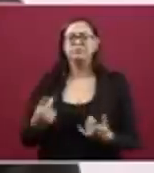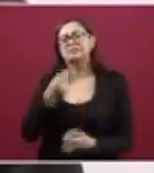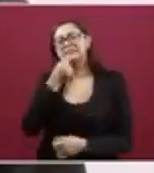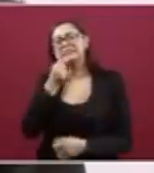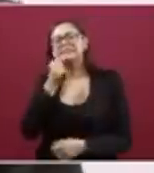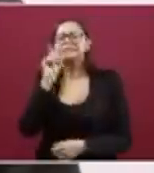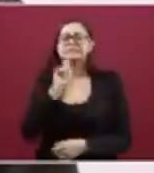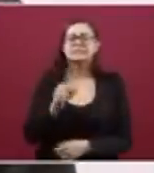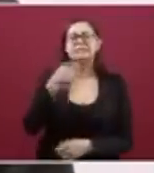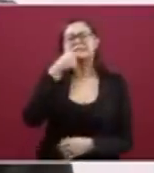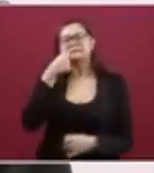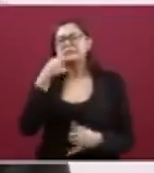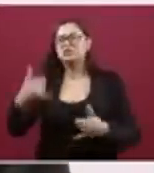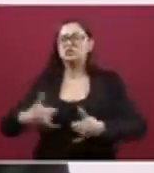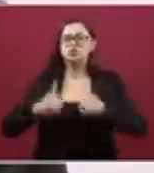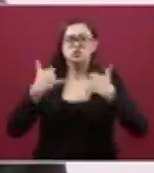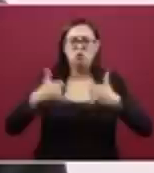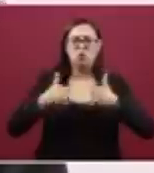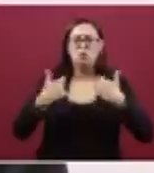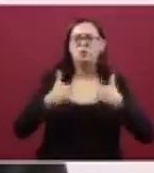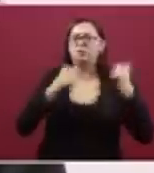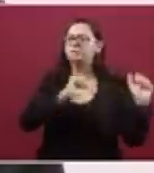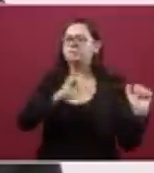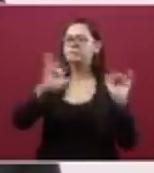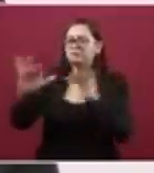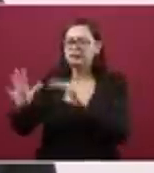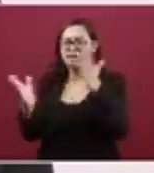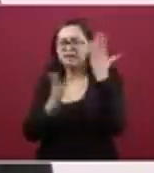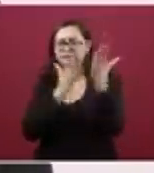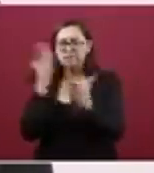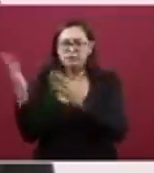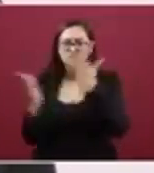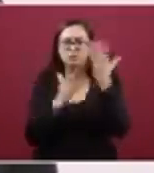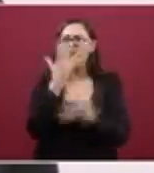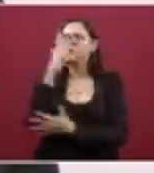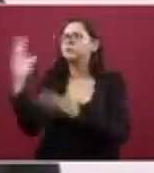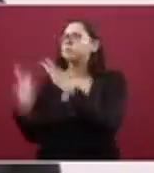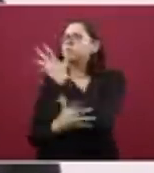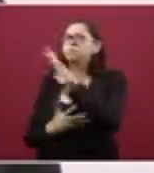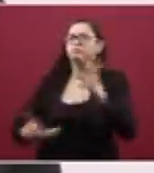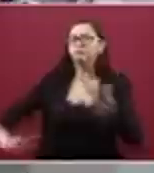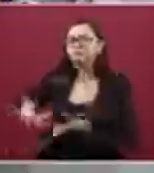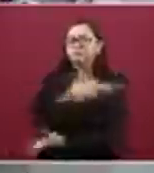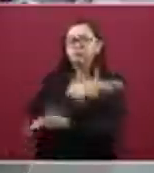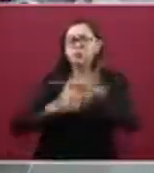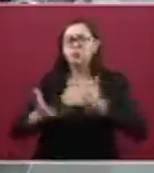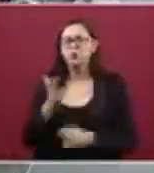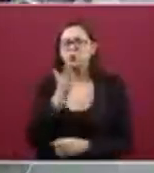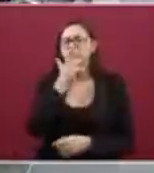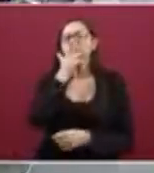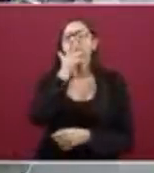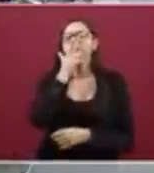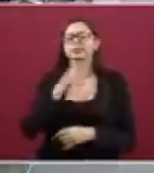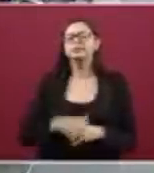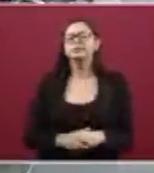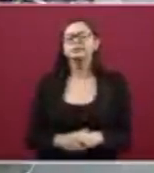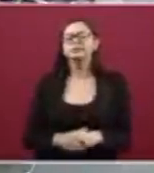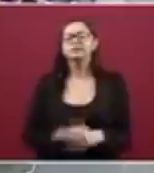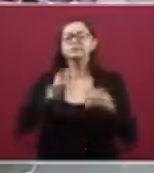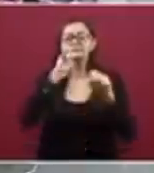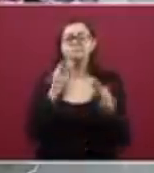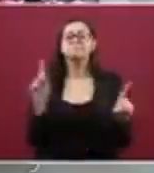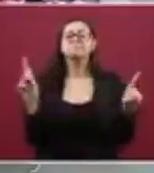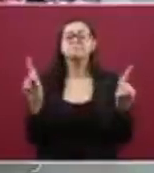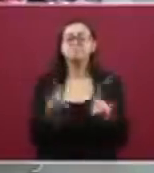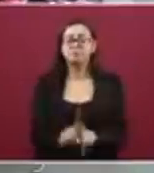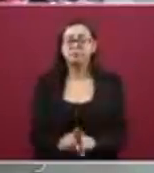niñas, niños, jóvenes para estudiar y convivir con el medio ambiente. Asimismo,